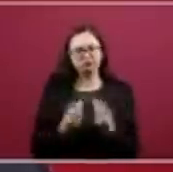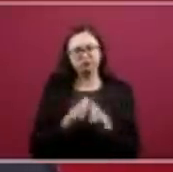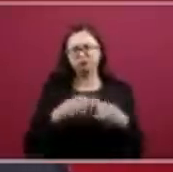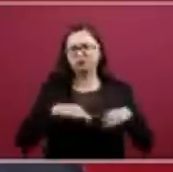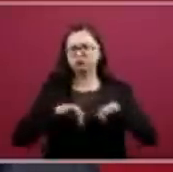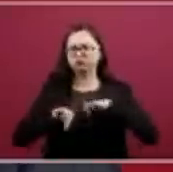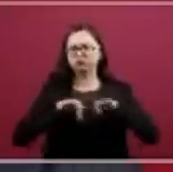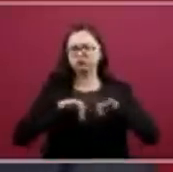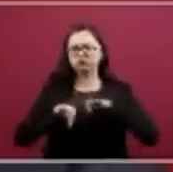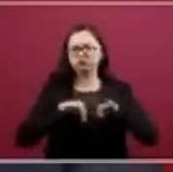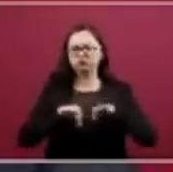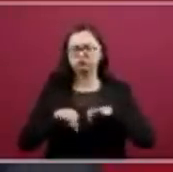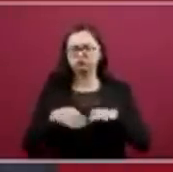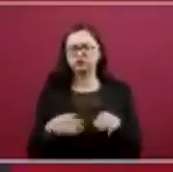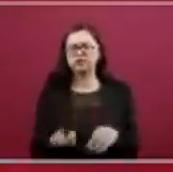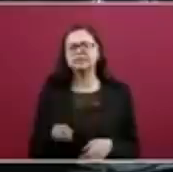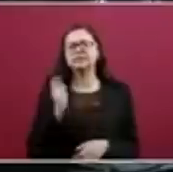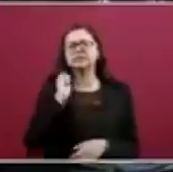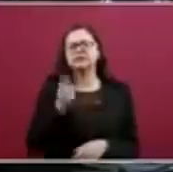trabajando de manera conjunta. Es una distribución,